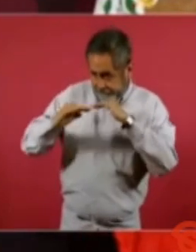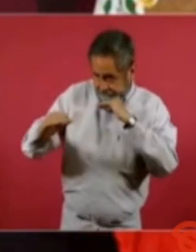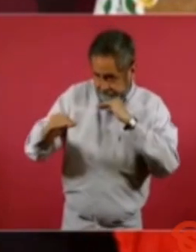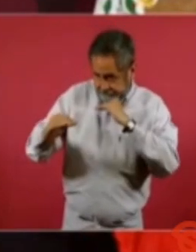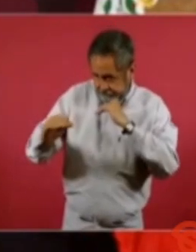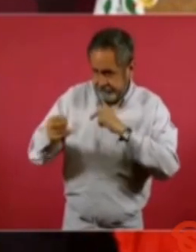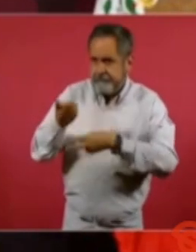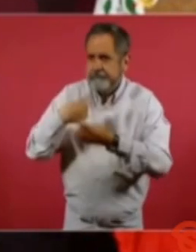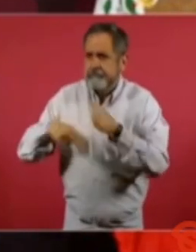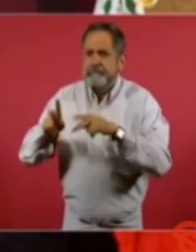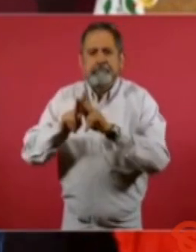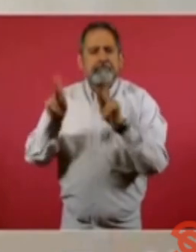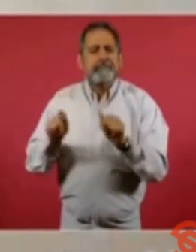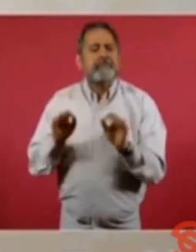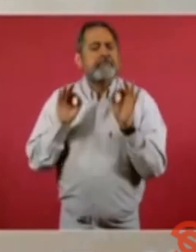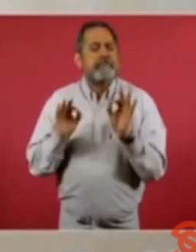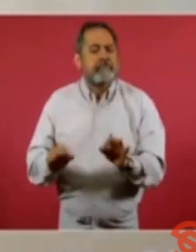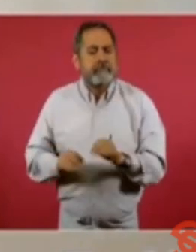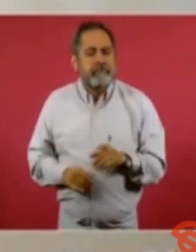Y ellos,